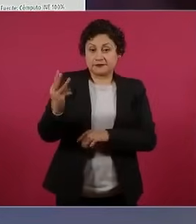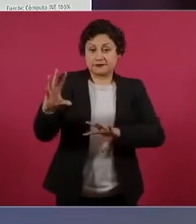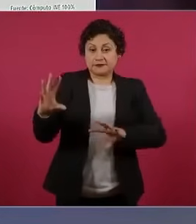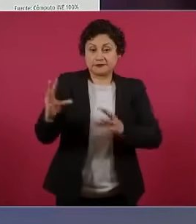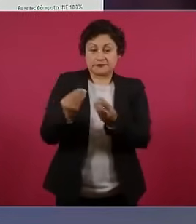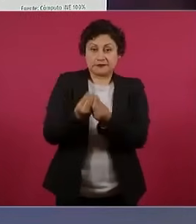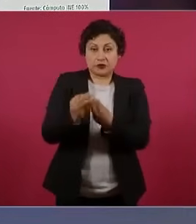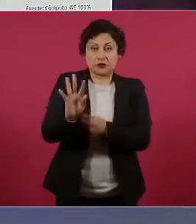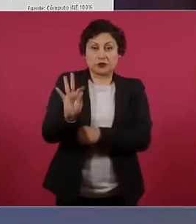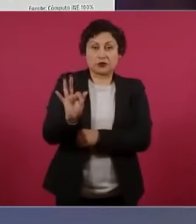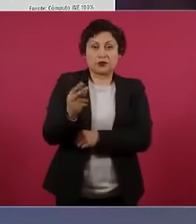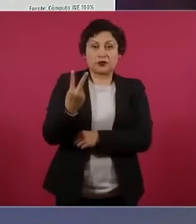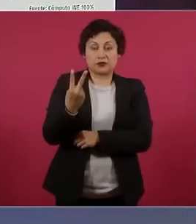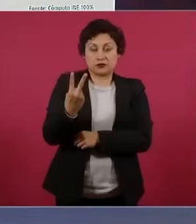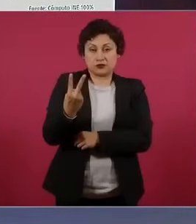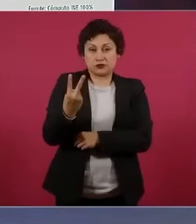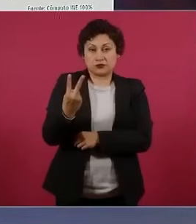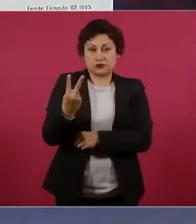42.